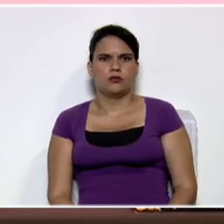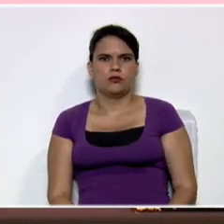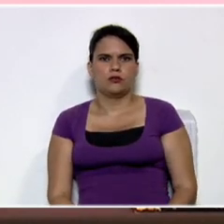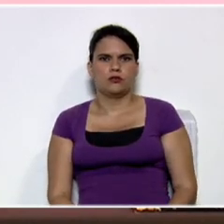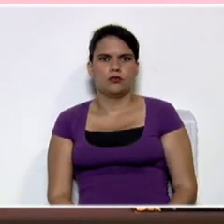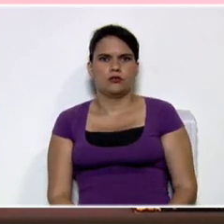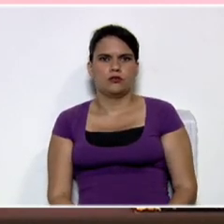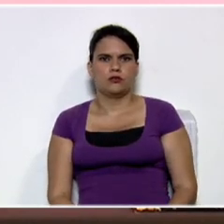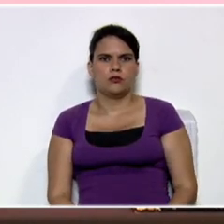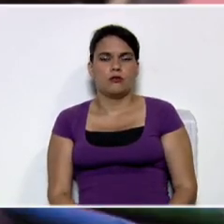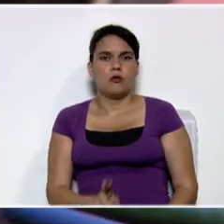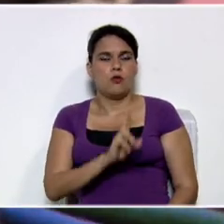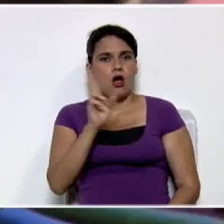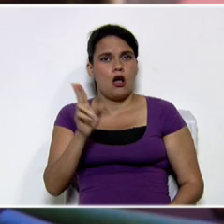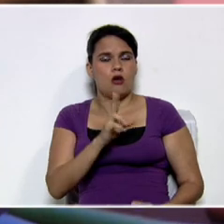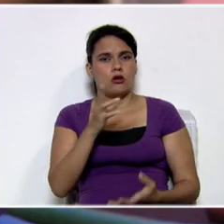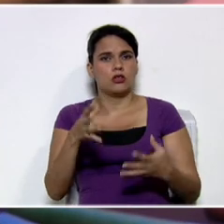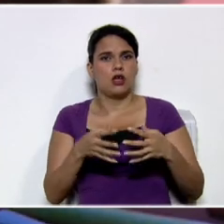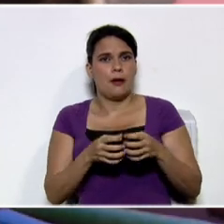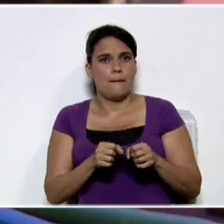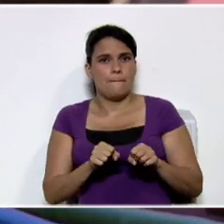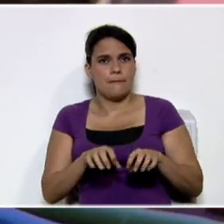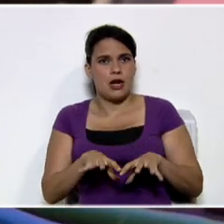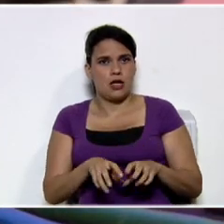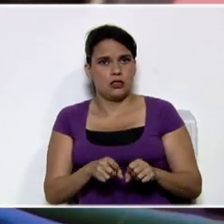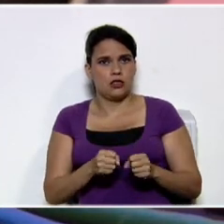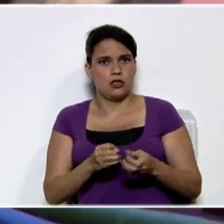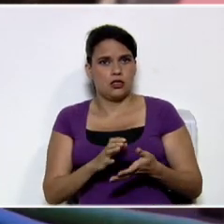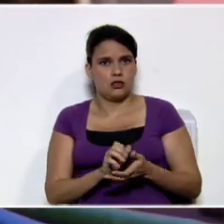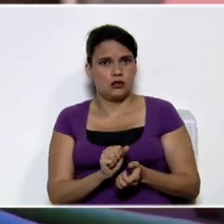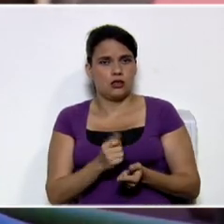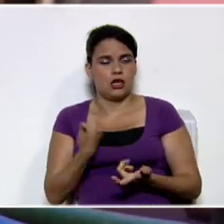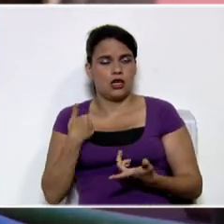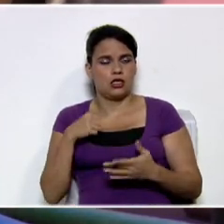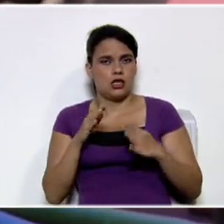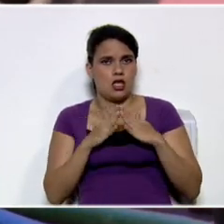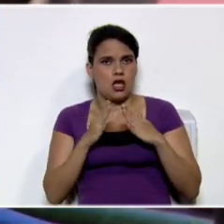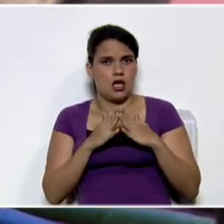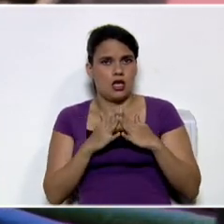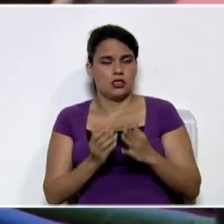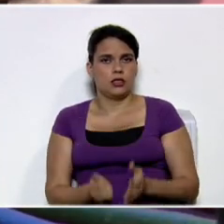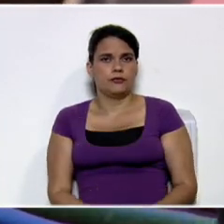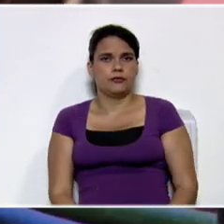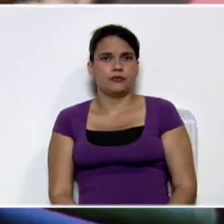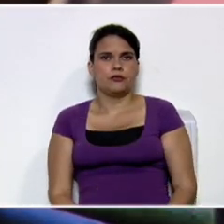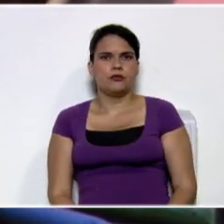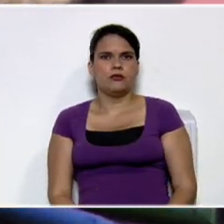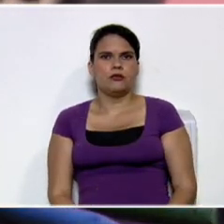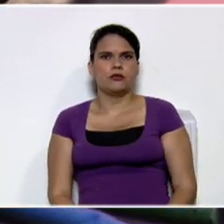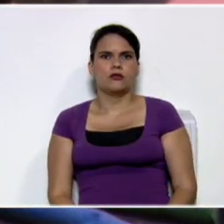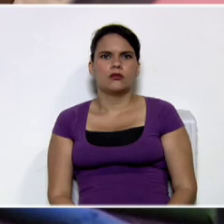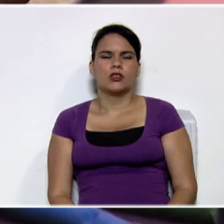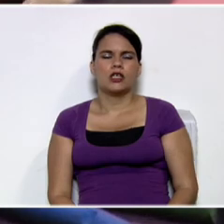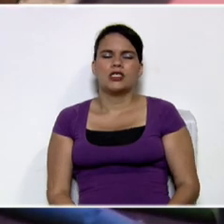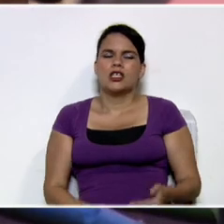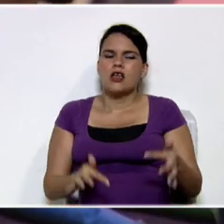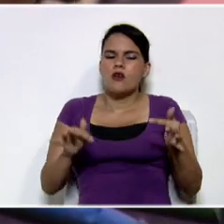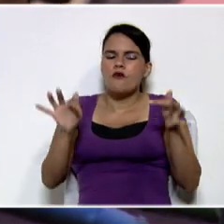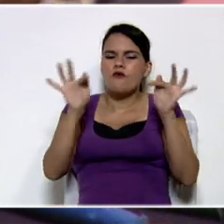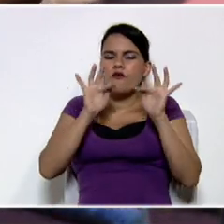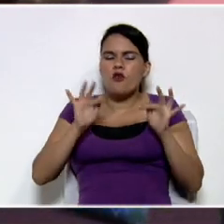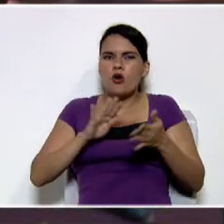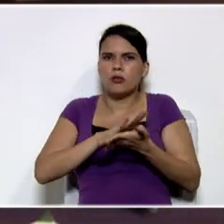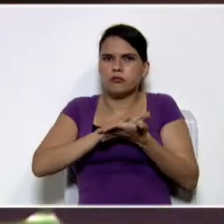utilizar plastilina, ¿verdad?, que la tenía en casa, y vamos a tratar de hacer formas geométricas, pueden